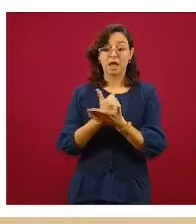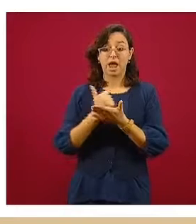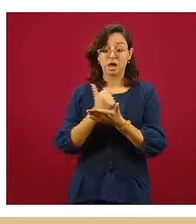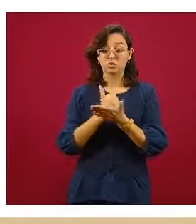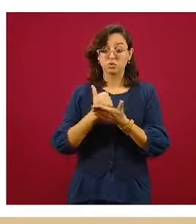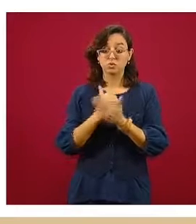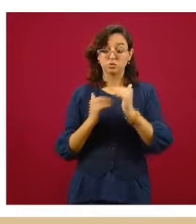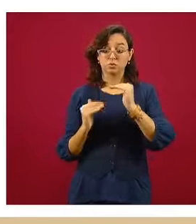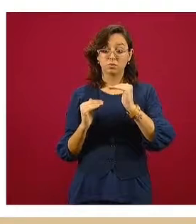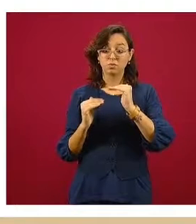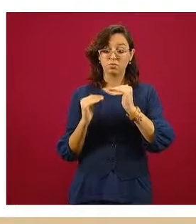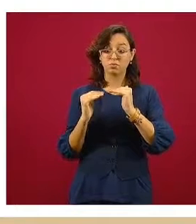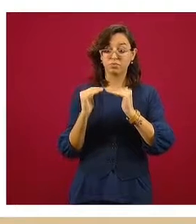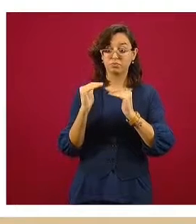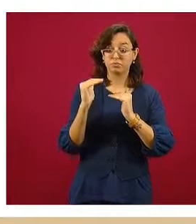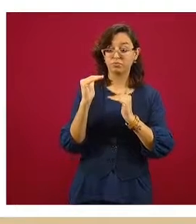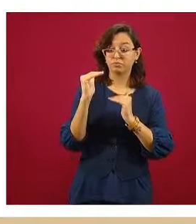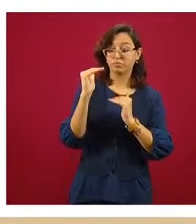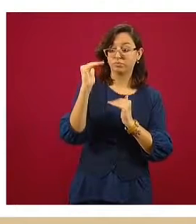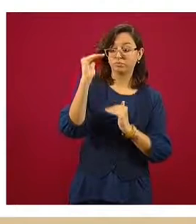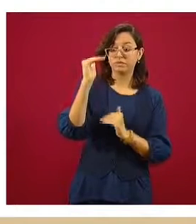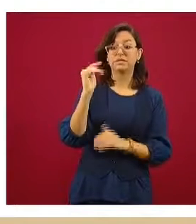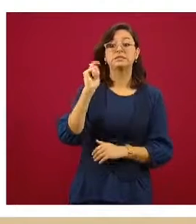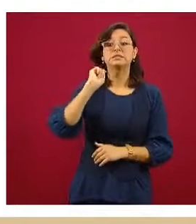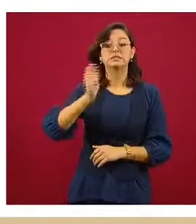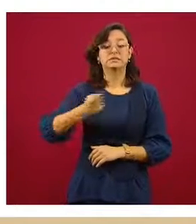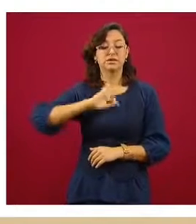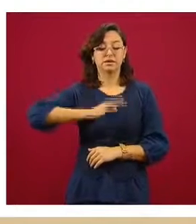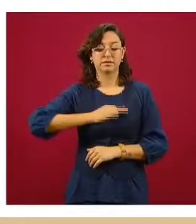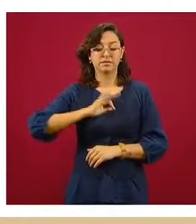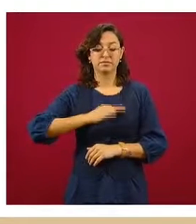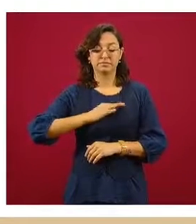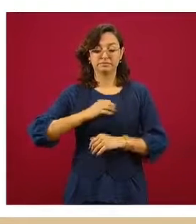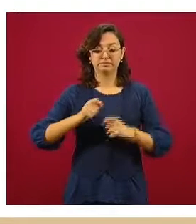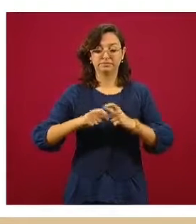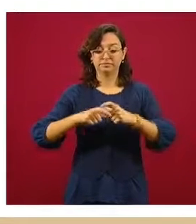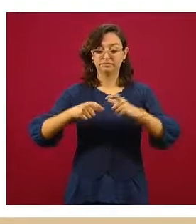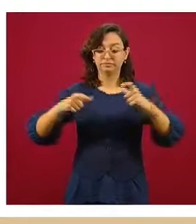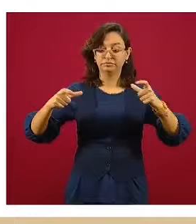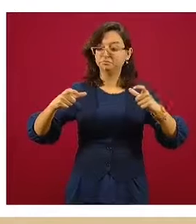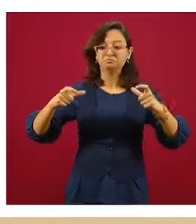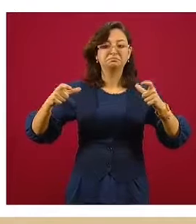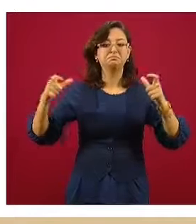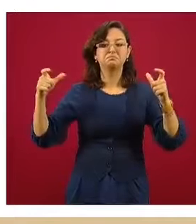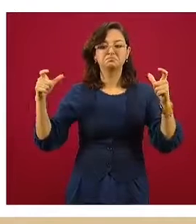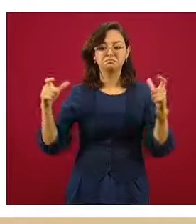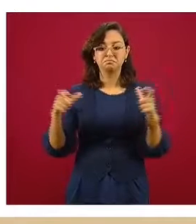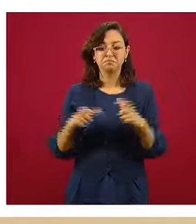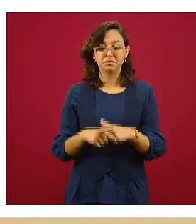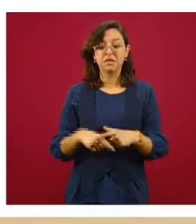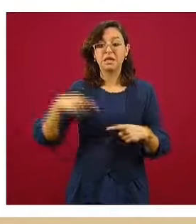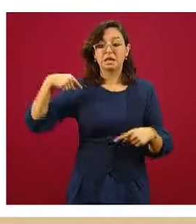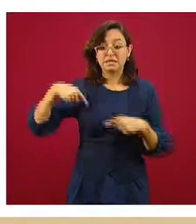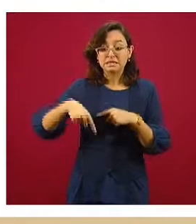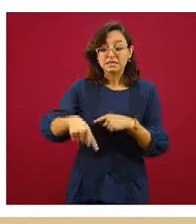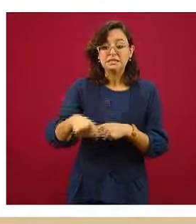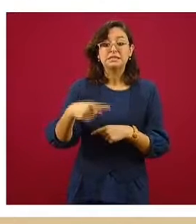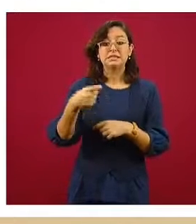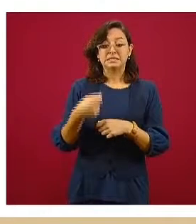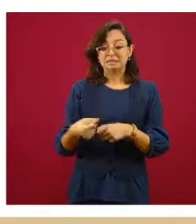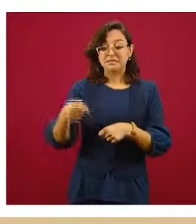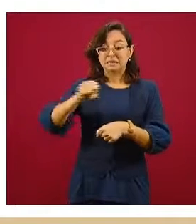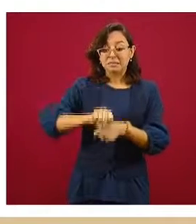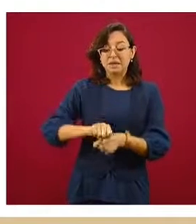epidemia va en declive. Esto en las últimas semanas en la Ciudad de México, que ya lleva una prolongada